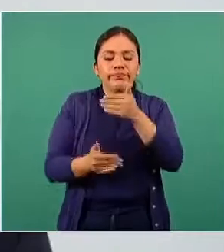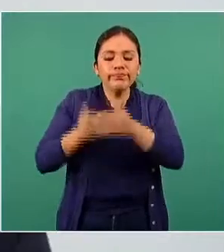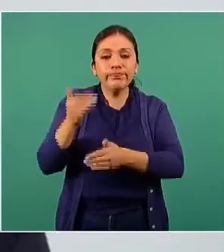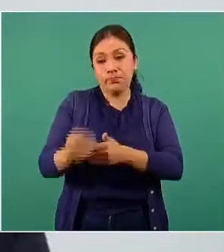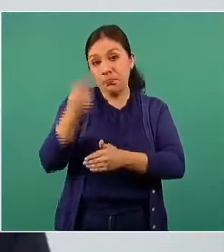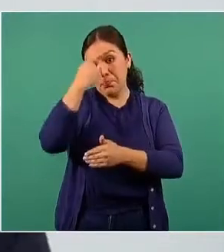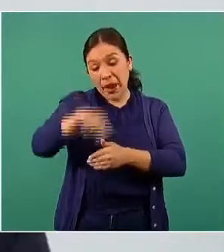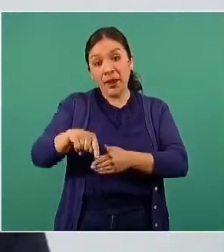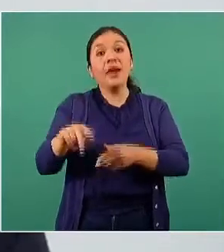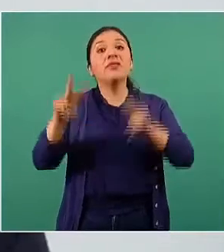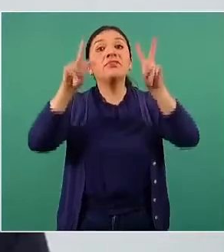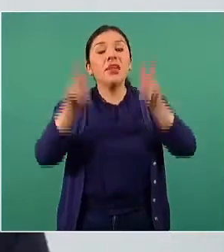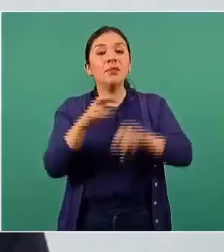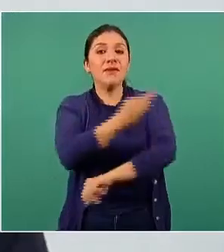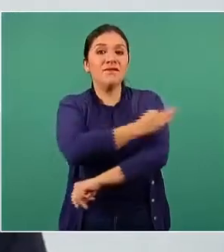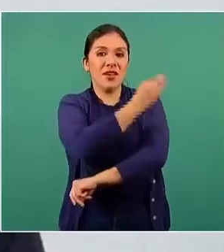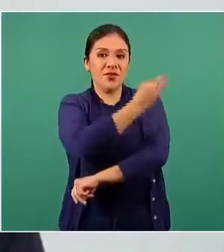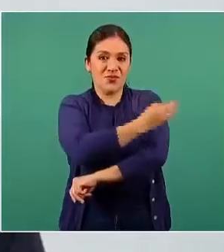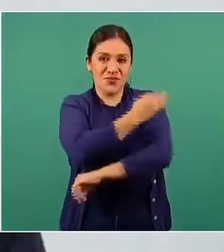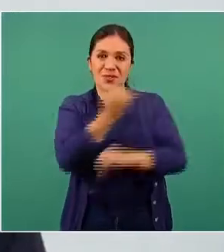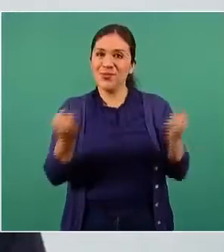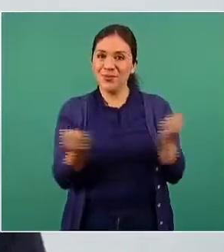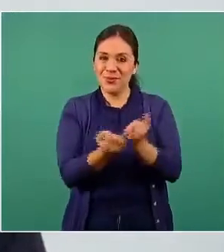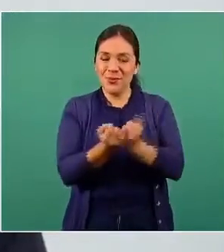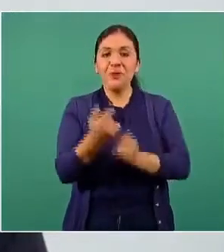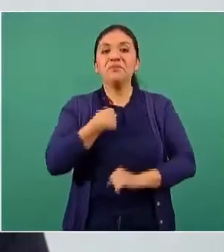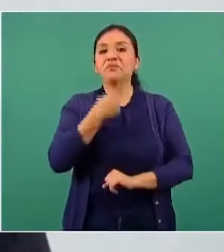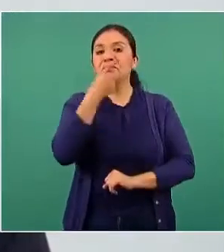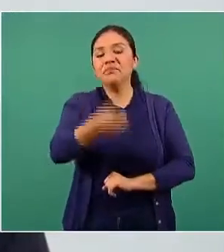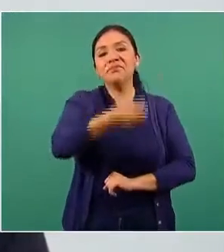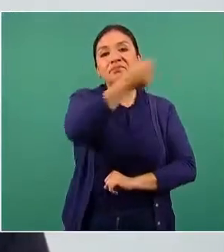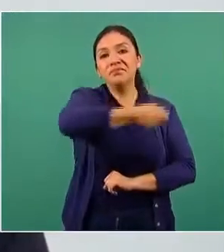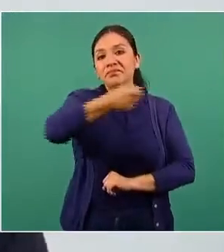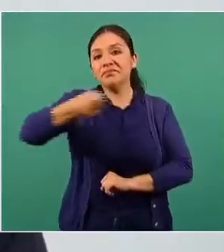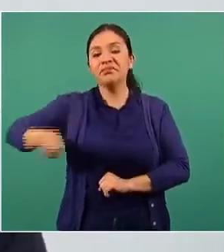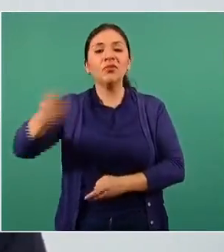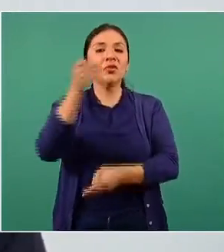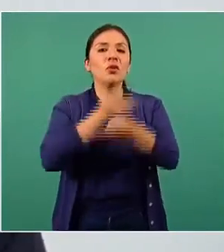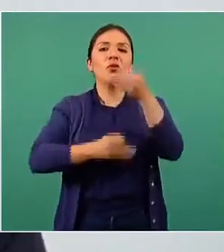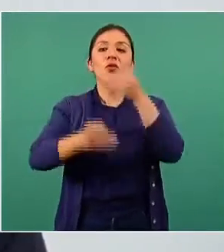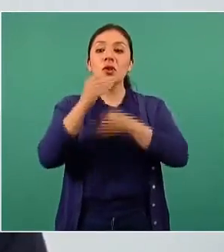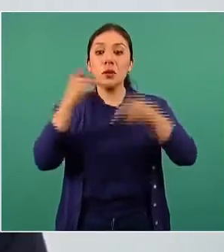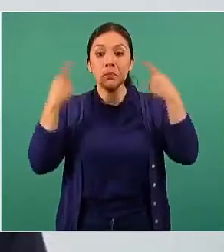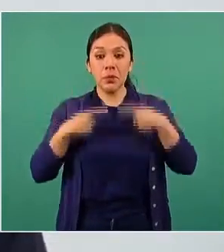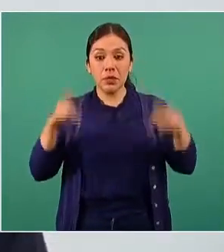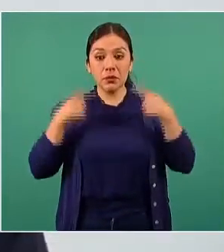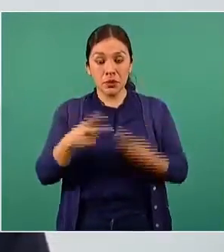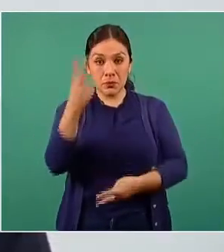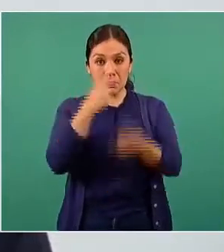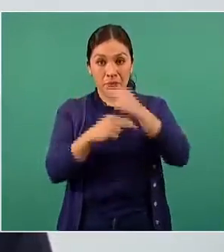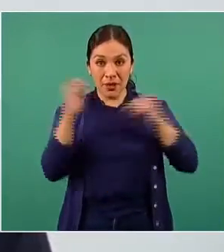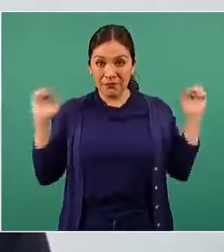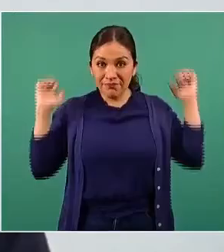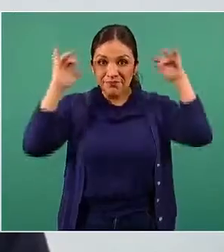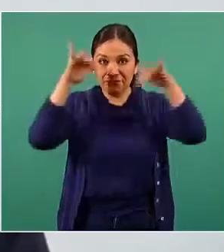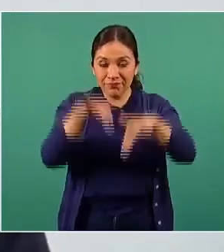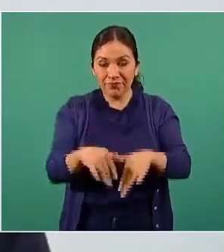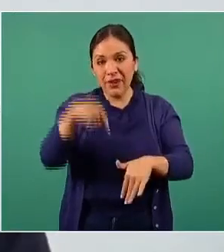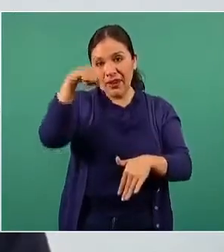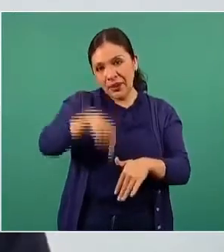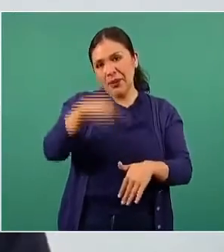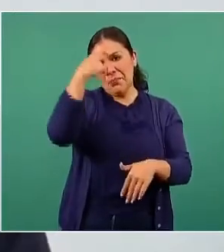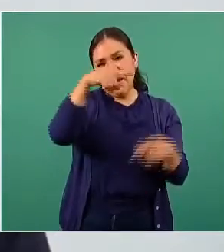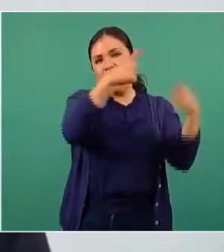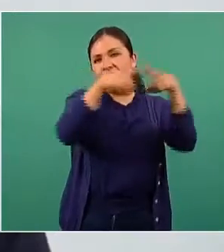Estrategia Nacional de Vacunación. Saludamos obviamente a todos los presentes, miembros de los